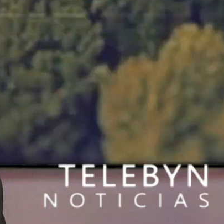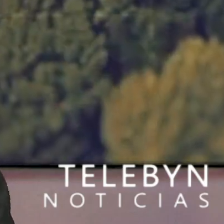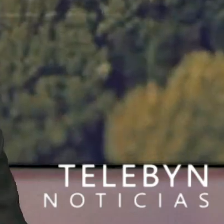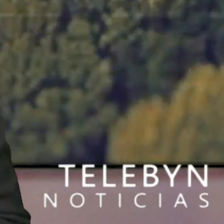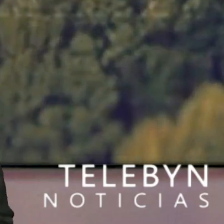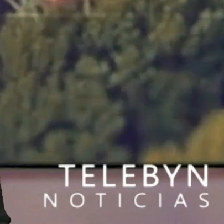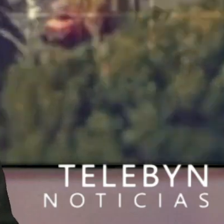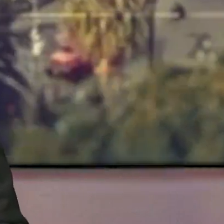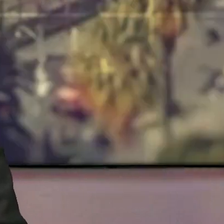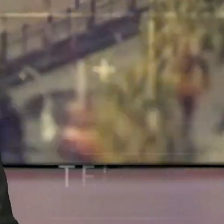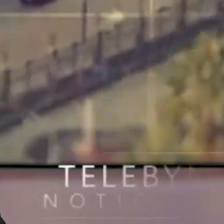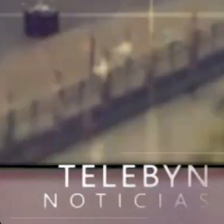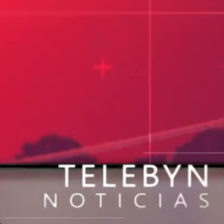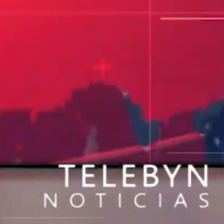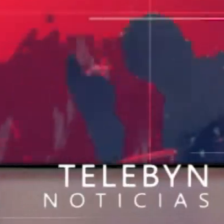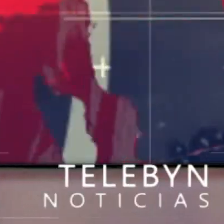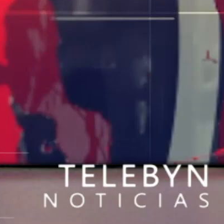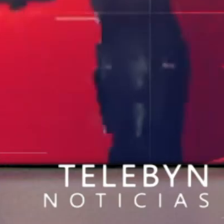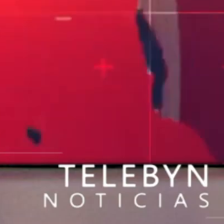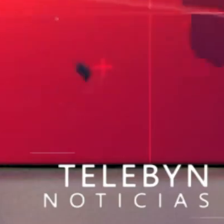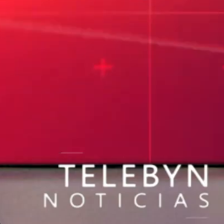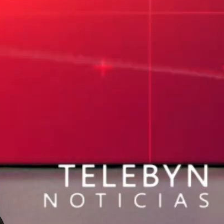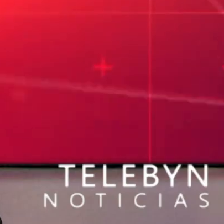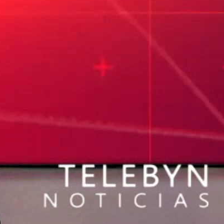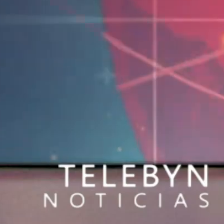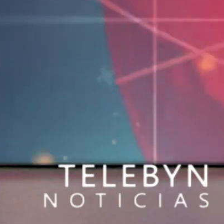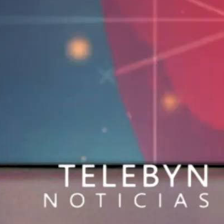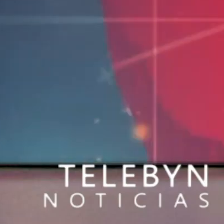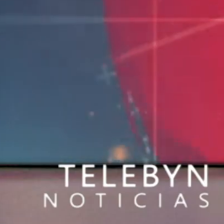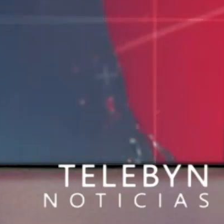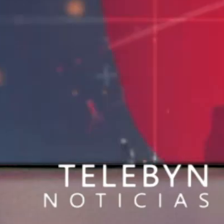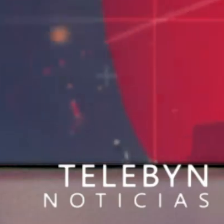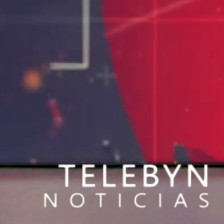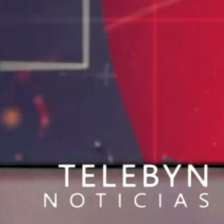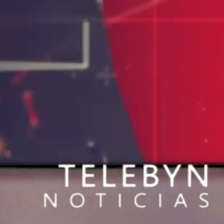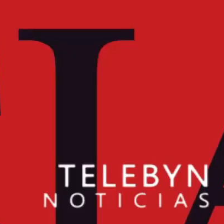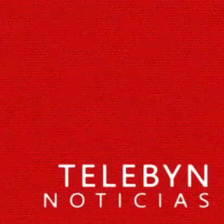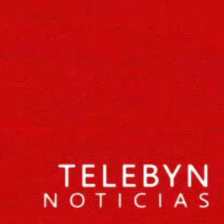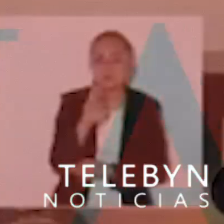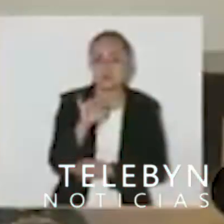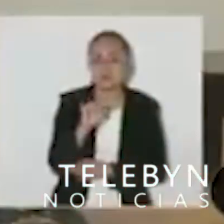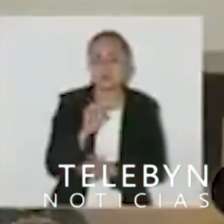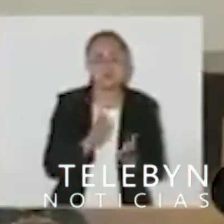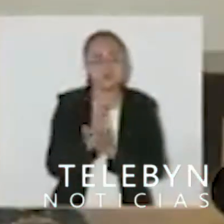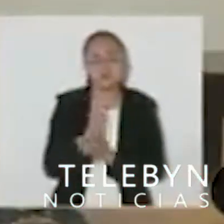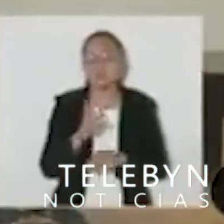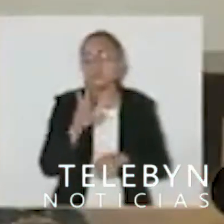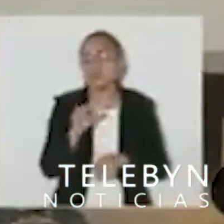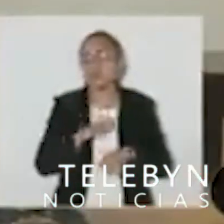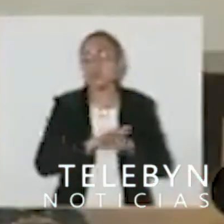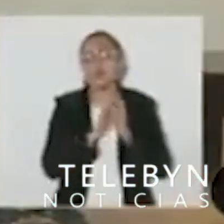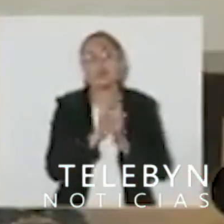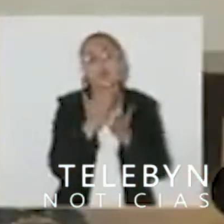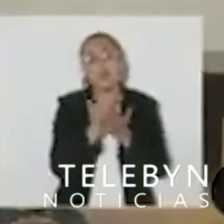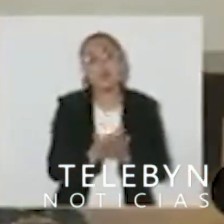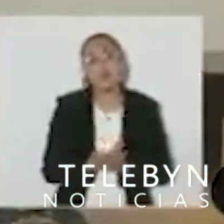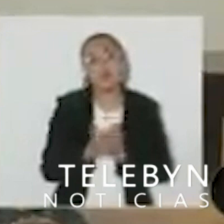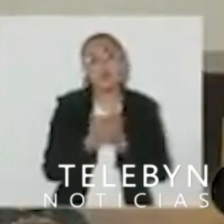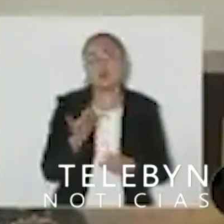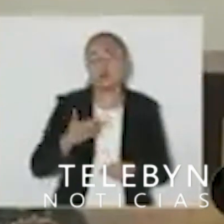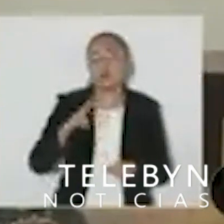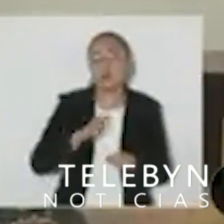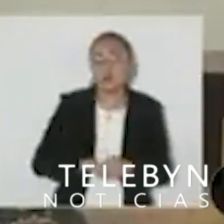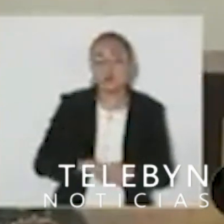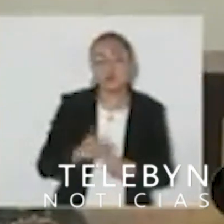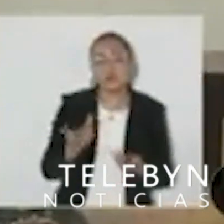a fondo la información es de mi compañero Jaime Muñoz el gobernador Miguel Barbosa Huerta ordenó